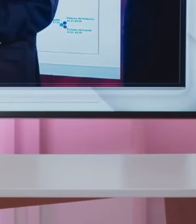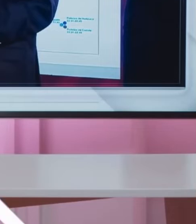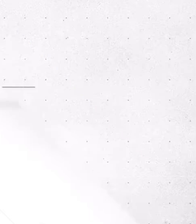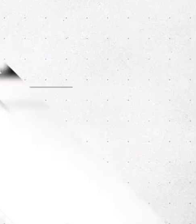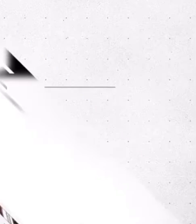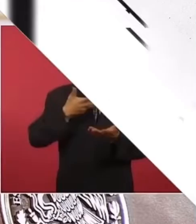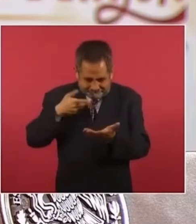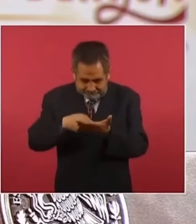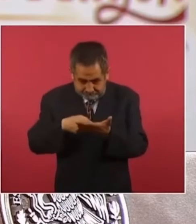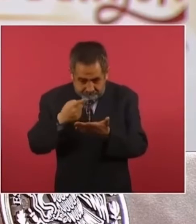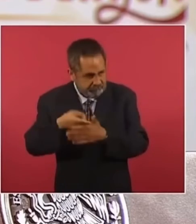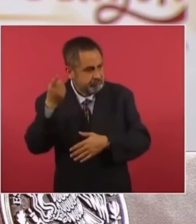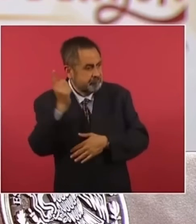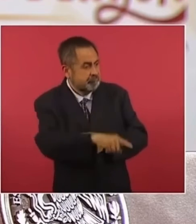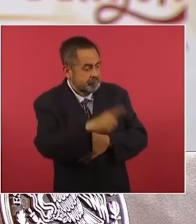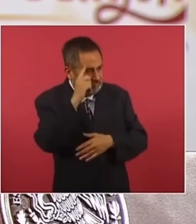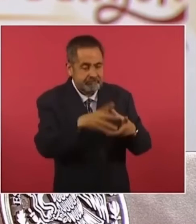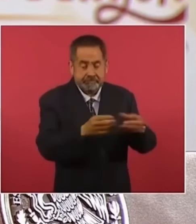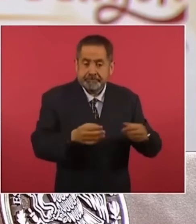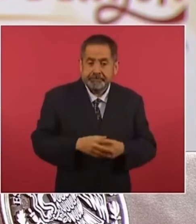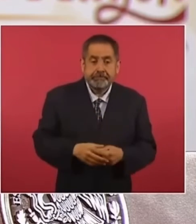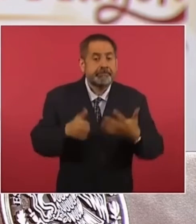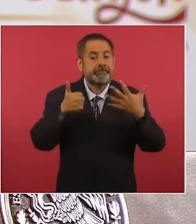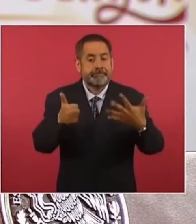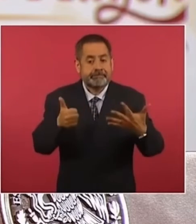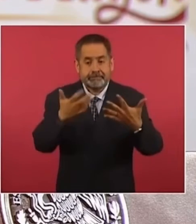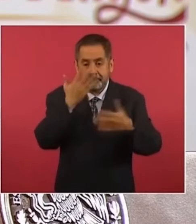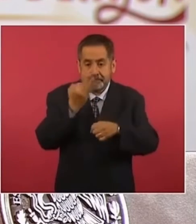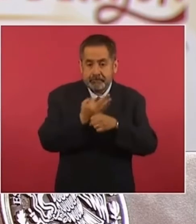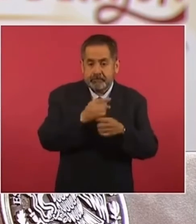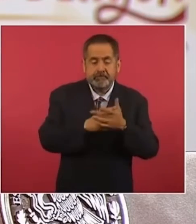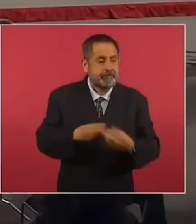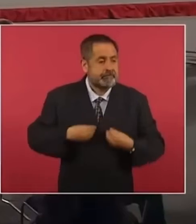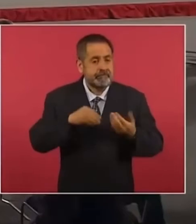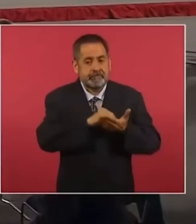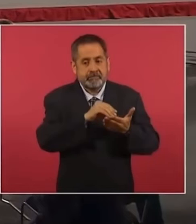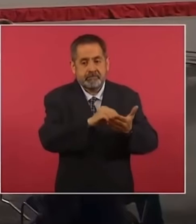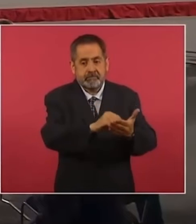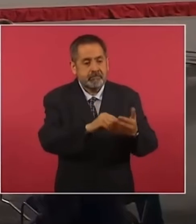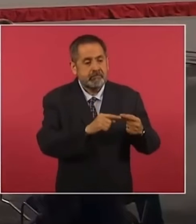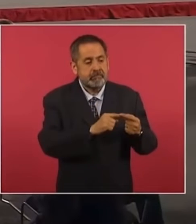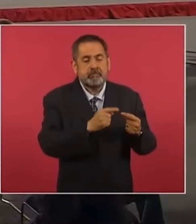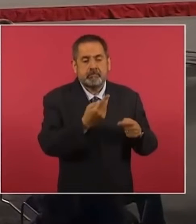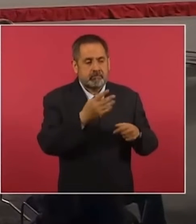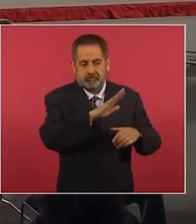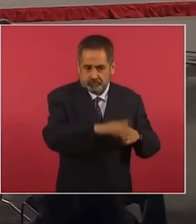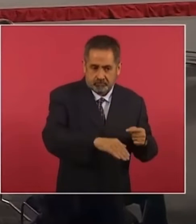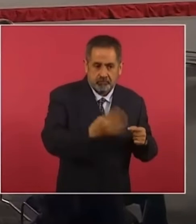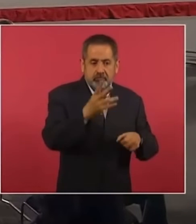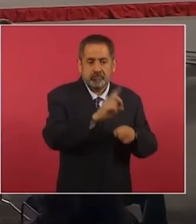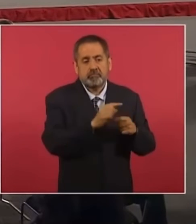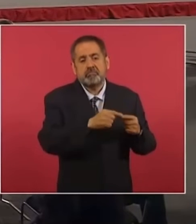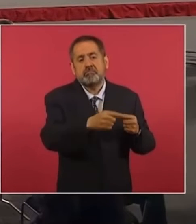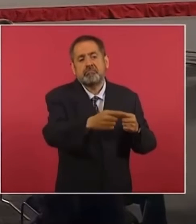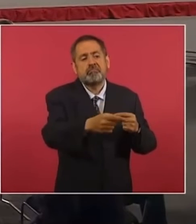estudiantes. Se presume que 6 de los estudiantes se mantuvieron con vida hasta 4 días después de los hechos y que fueron